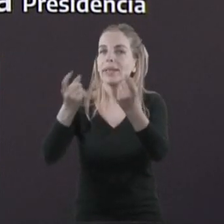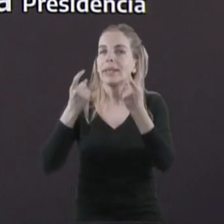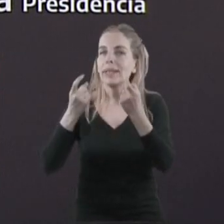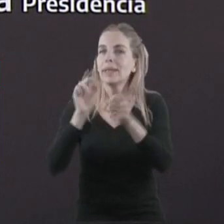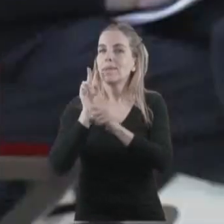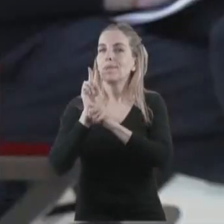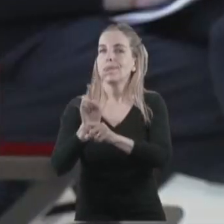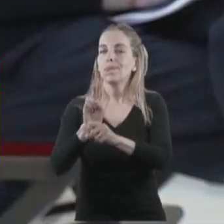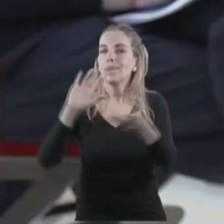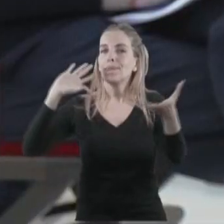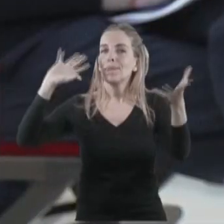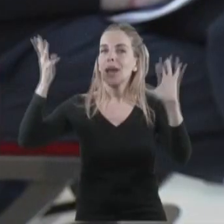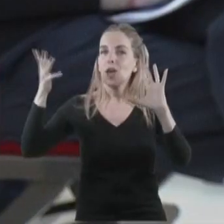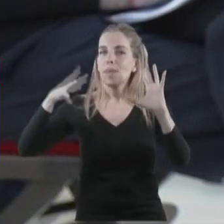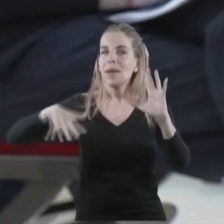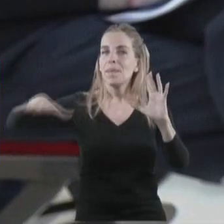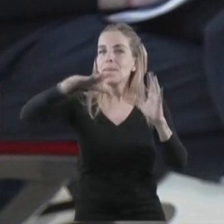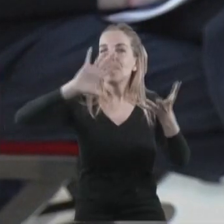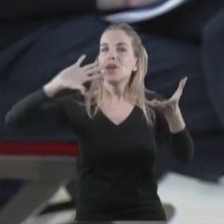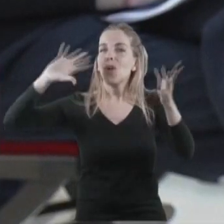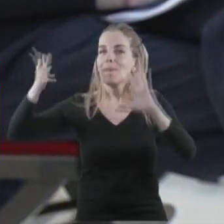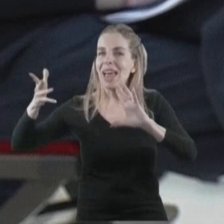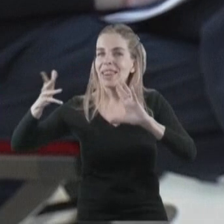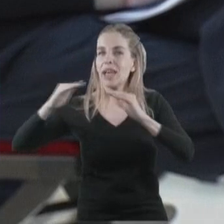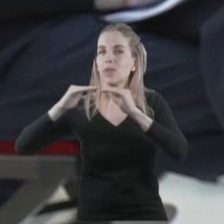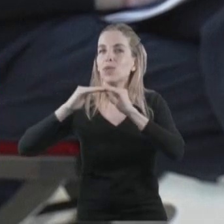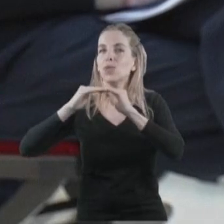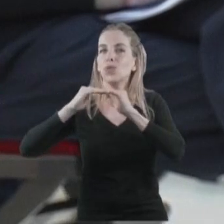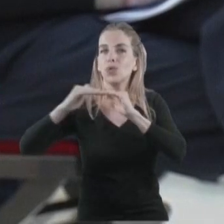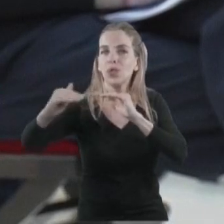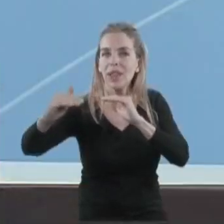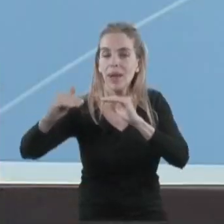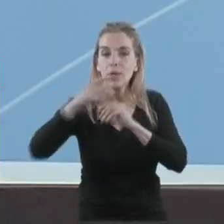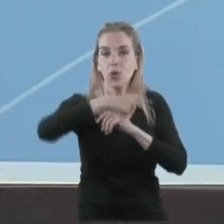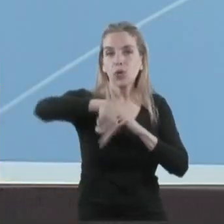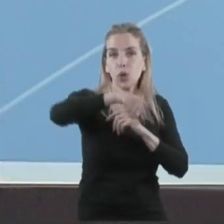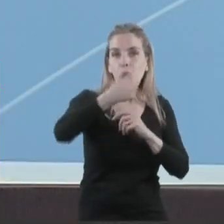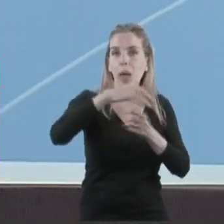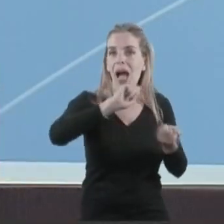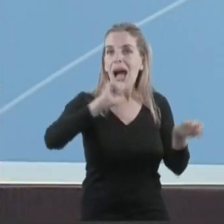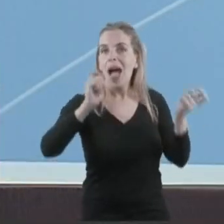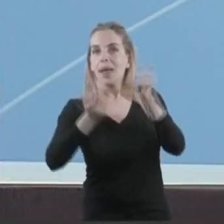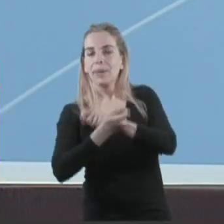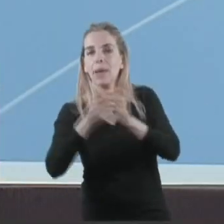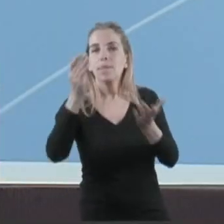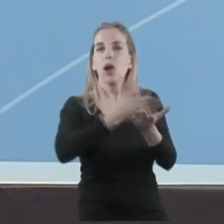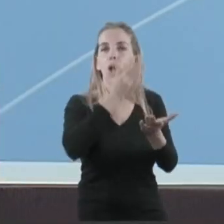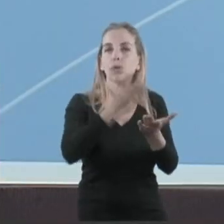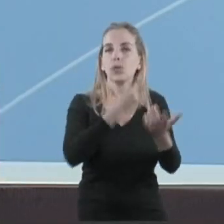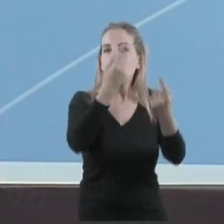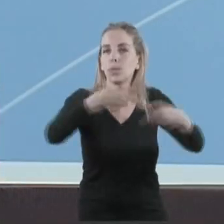ambiental. Y que nosotros debemos ir adaptando nuestra estructura productiva de una